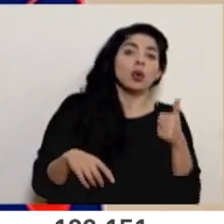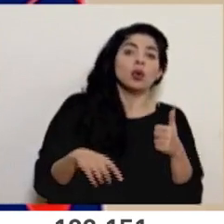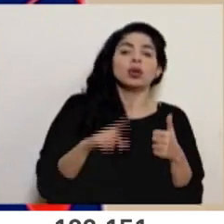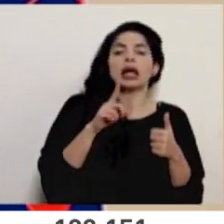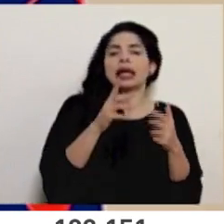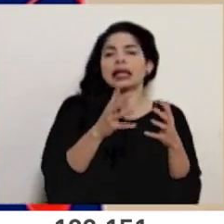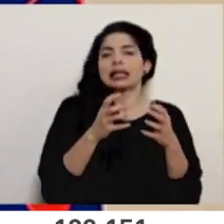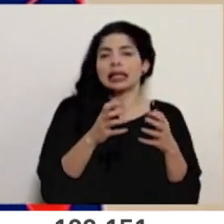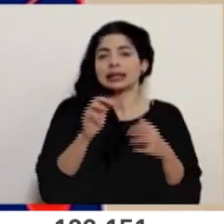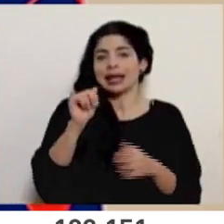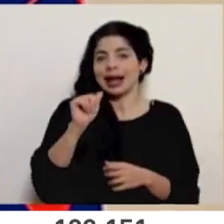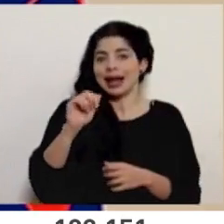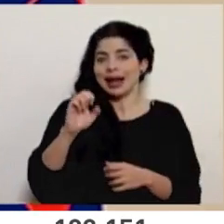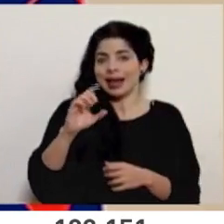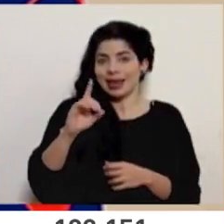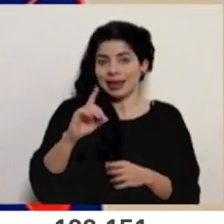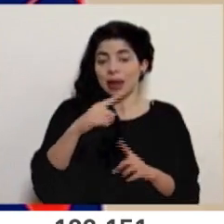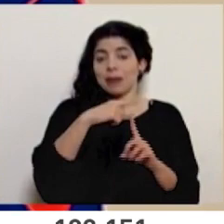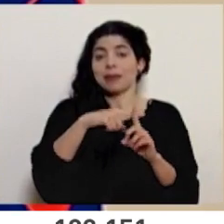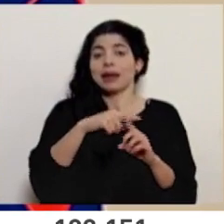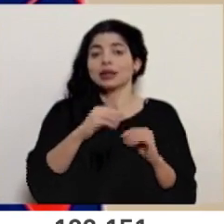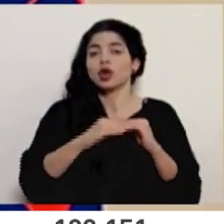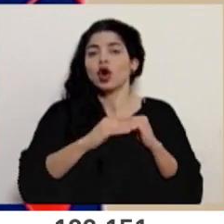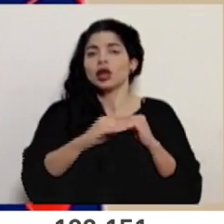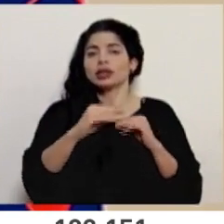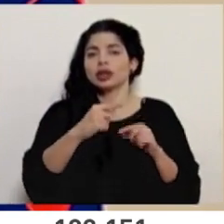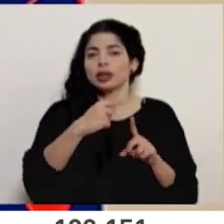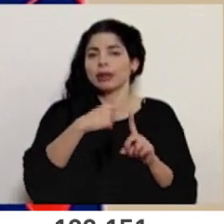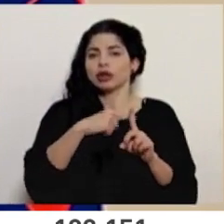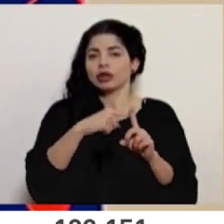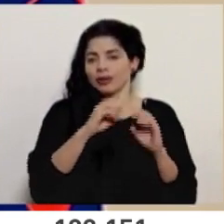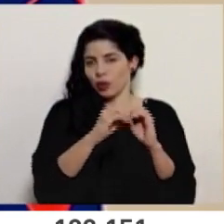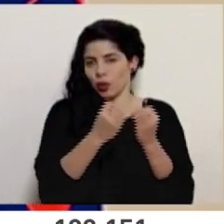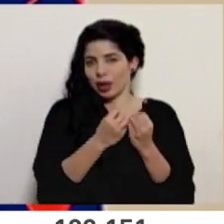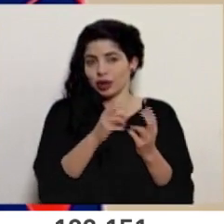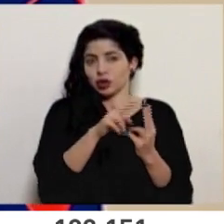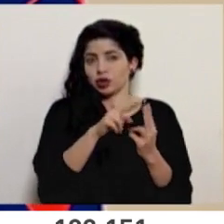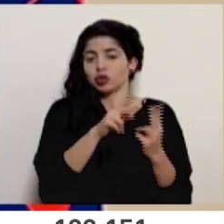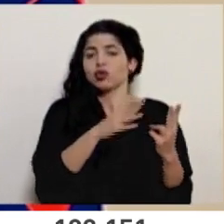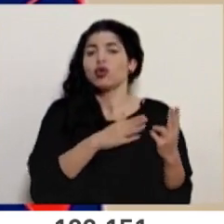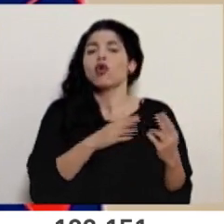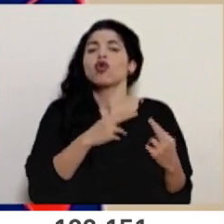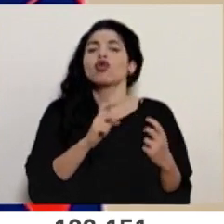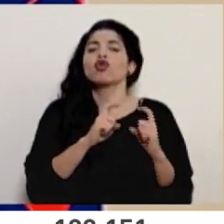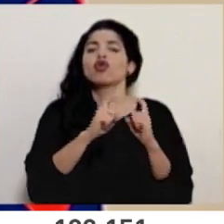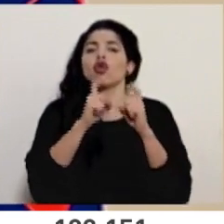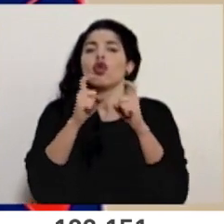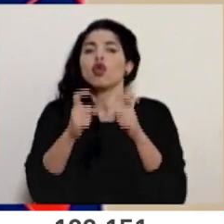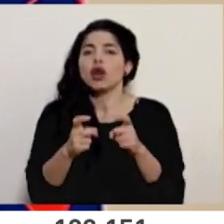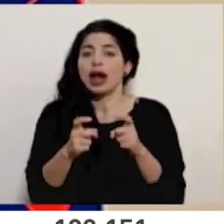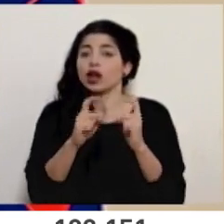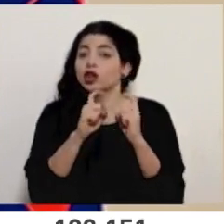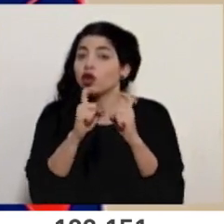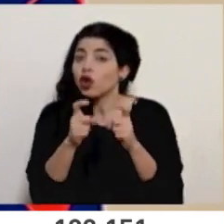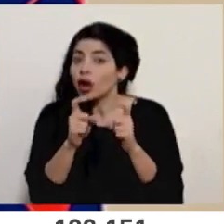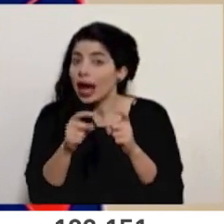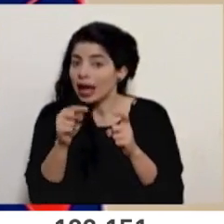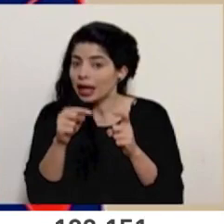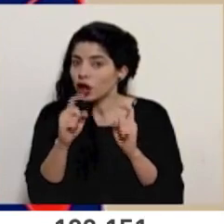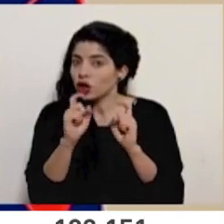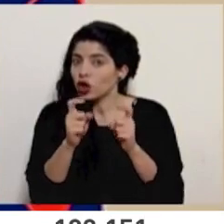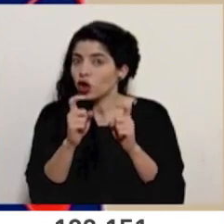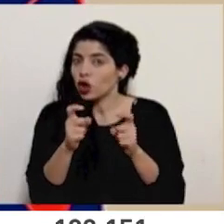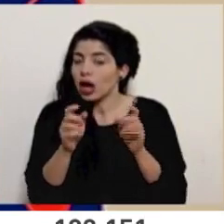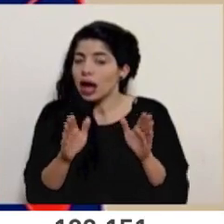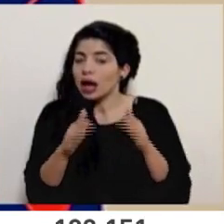de AED y Horizonte Positivo de donar diarios, nótese bien, donar